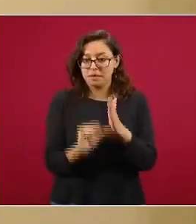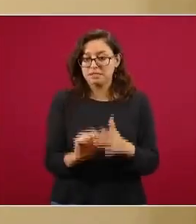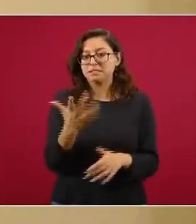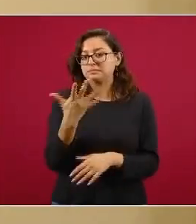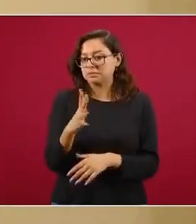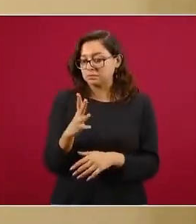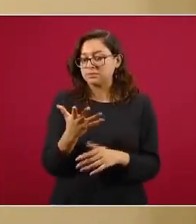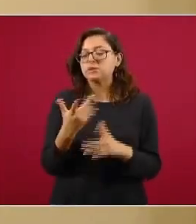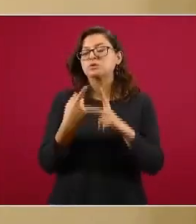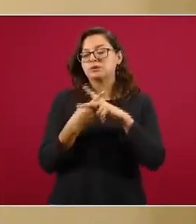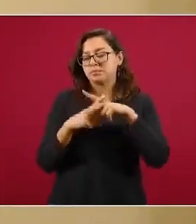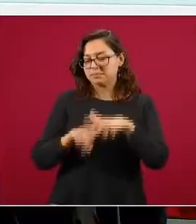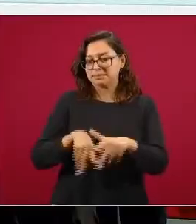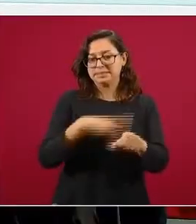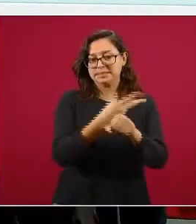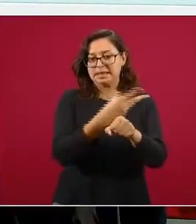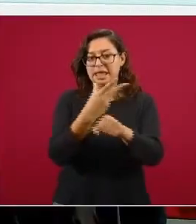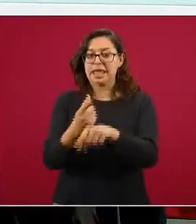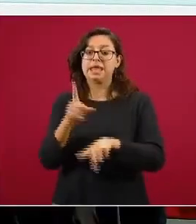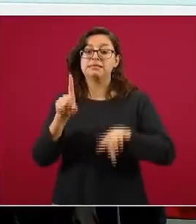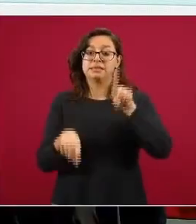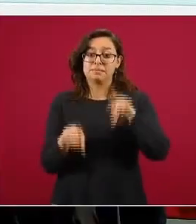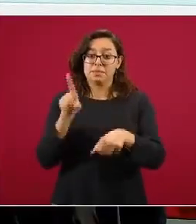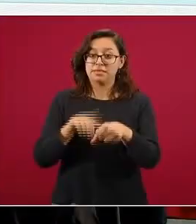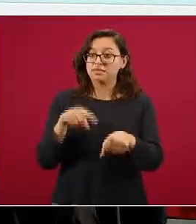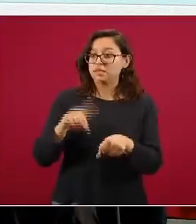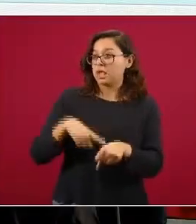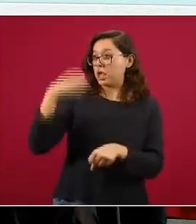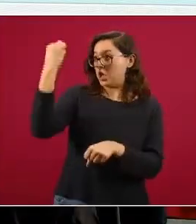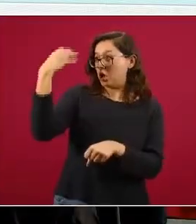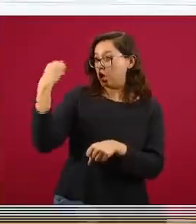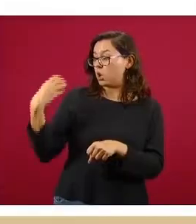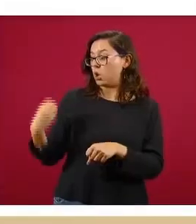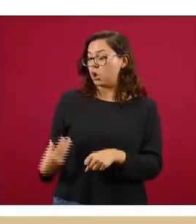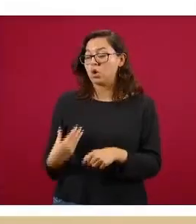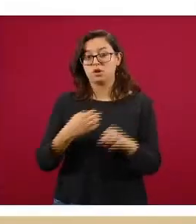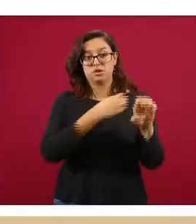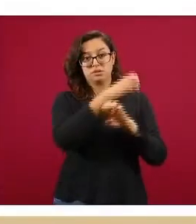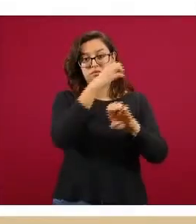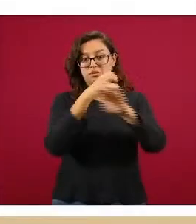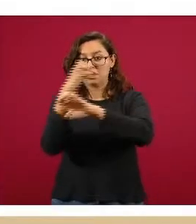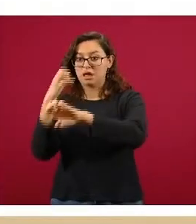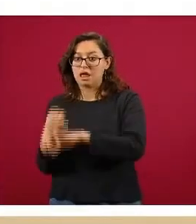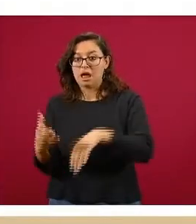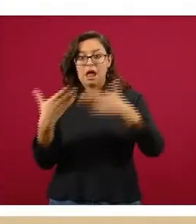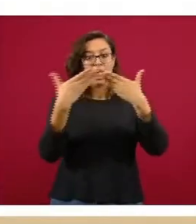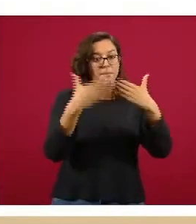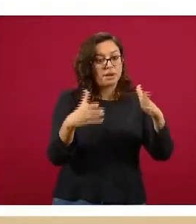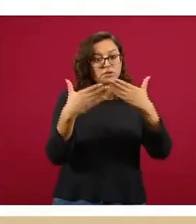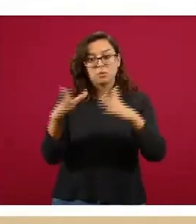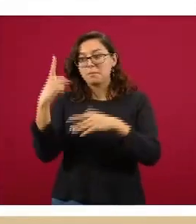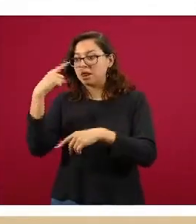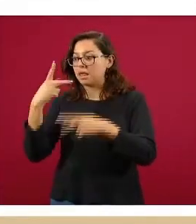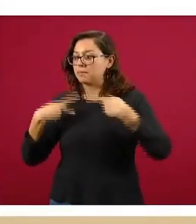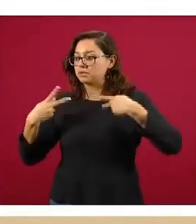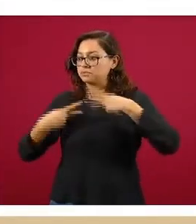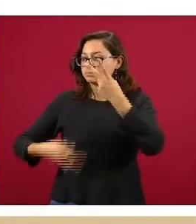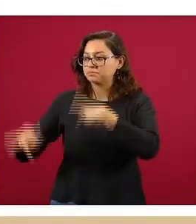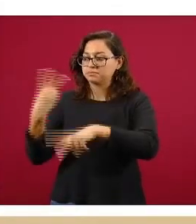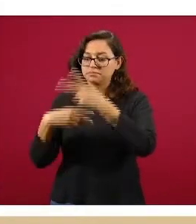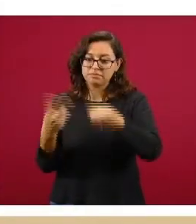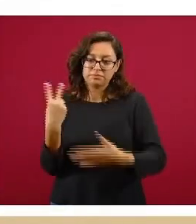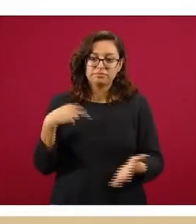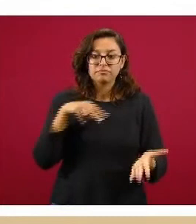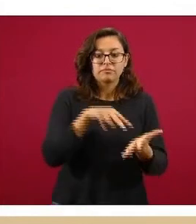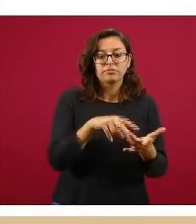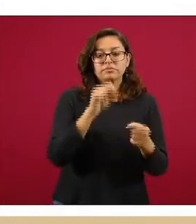los espacios. Dependiendo del semáforo de cada uno de los estados, es como empezaremos a aperturarlos ya para que sea presencial. Y como los mencionaba, por otro